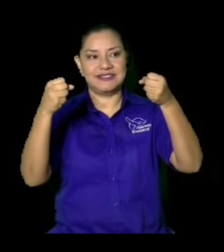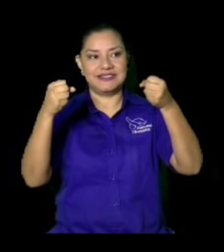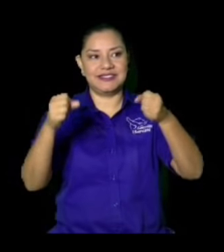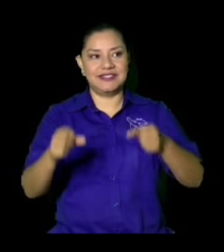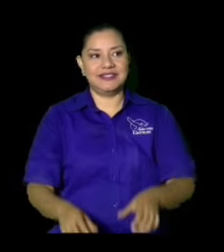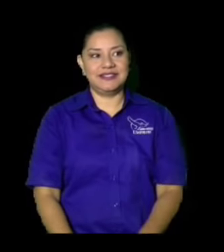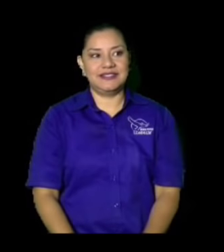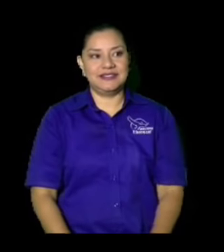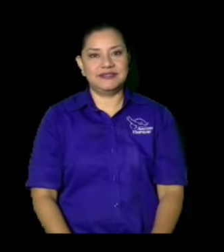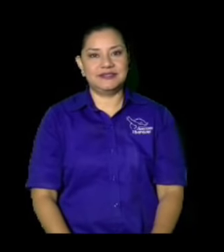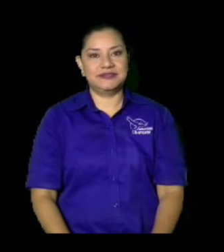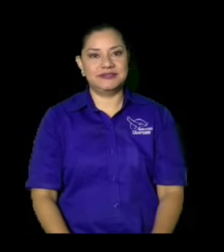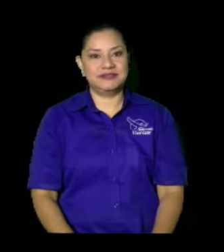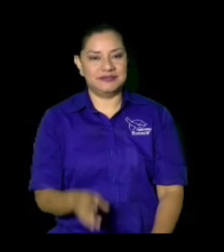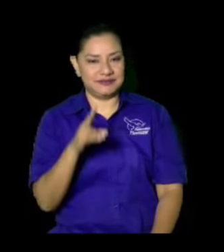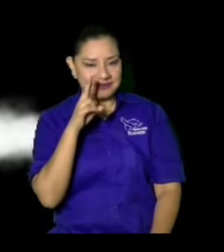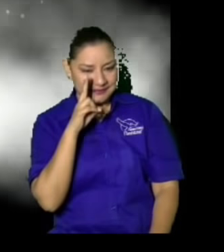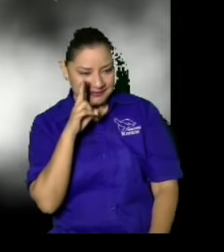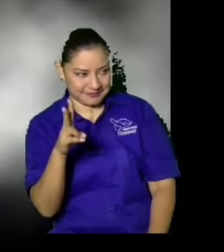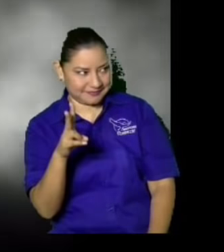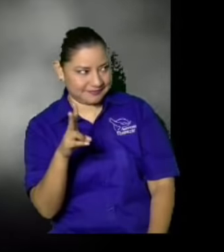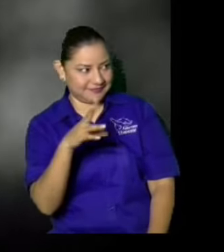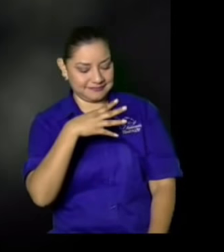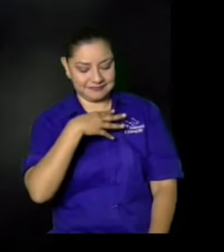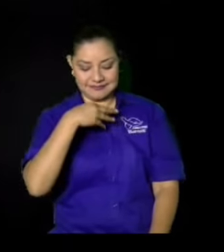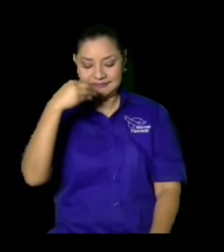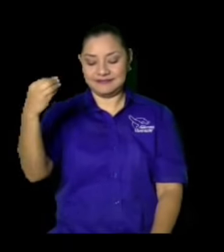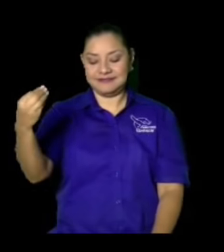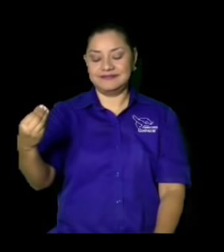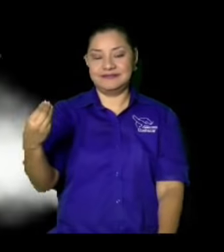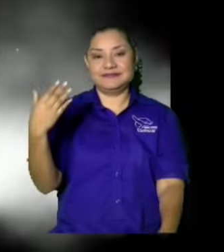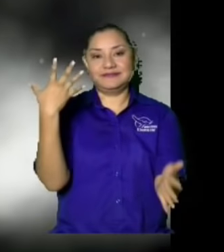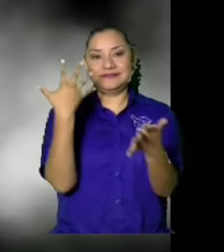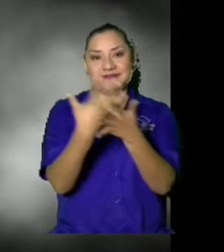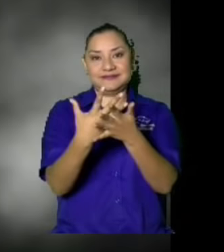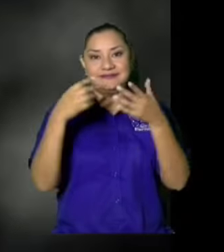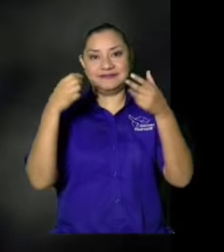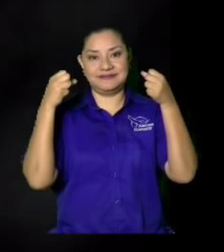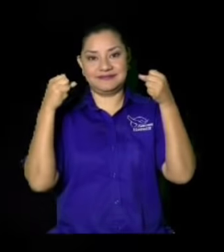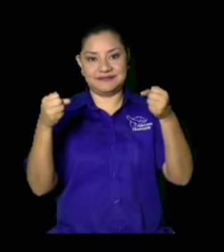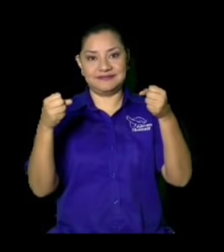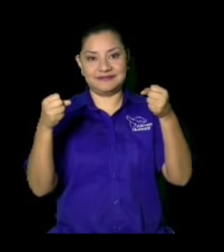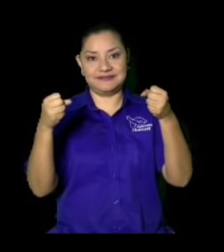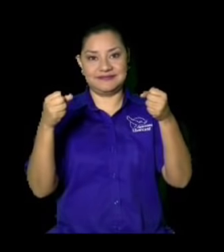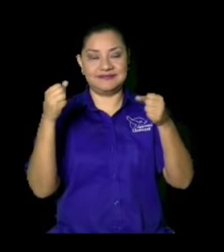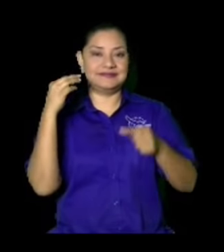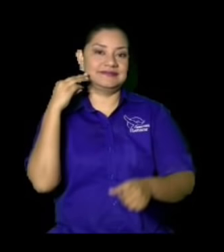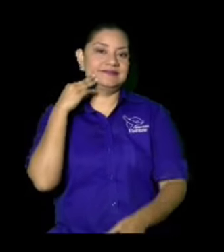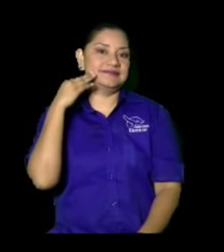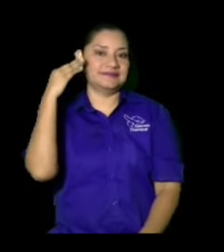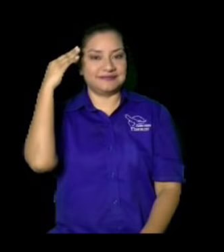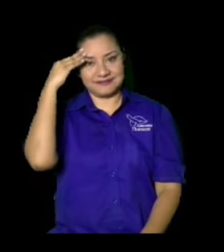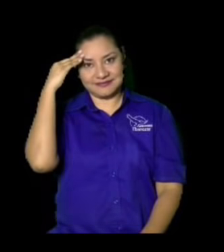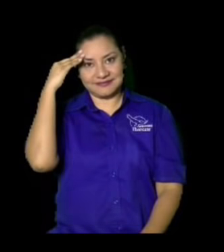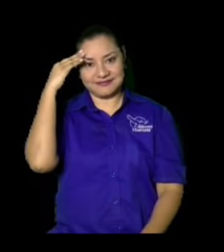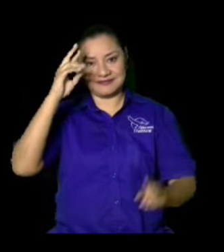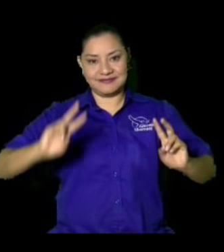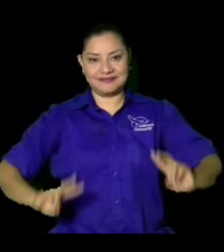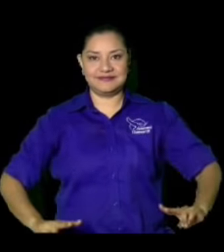mire, mire lo que pasa con él. Lo sacaron de la cárcel, le levantaron su cabeza y lo restituyeron a su